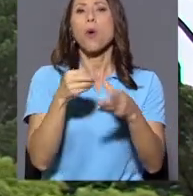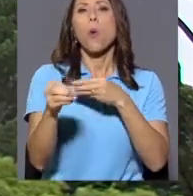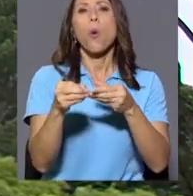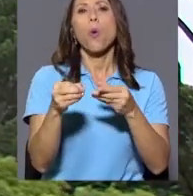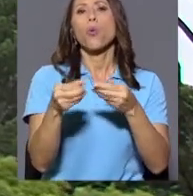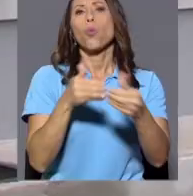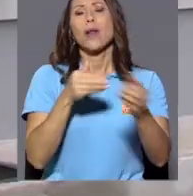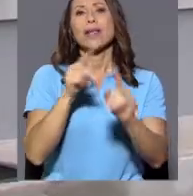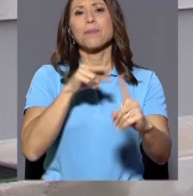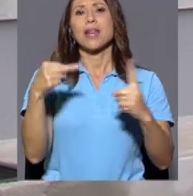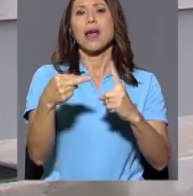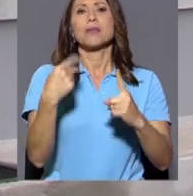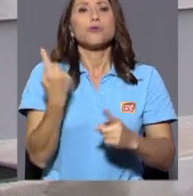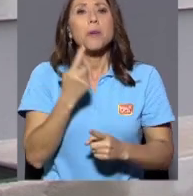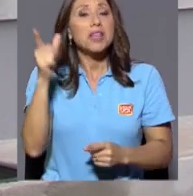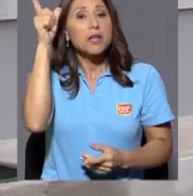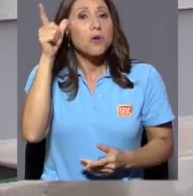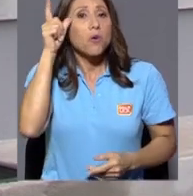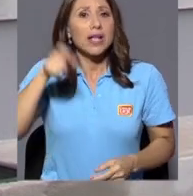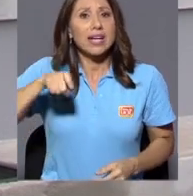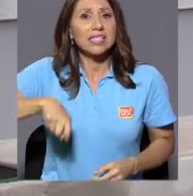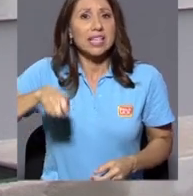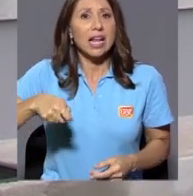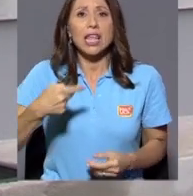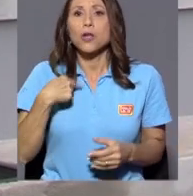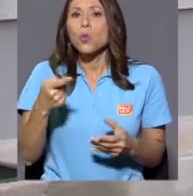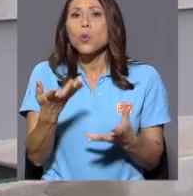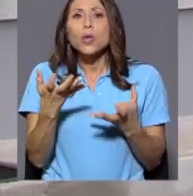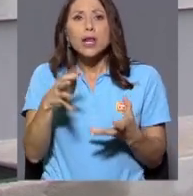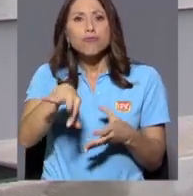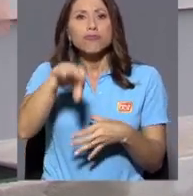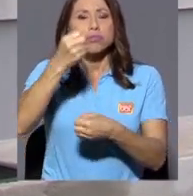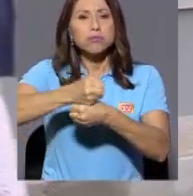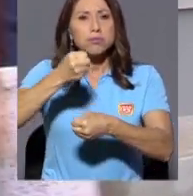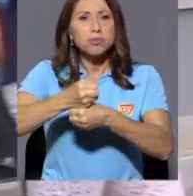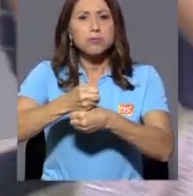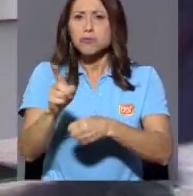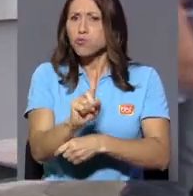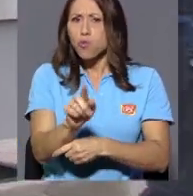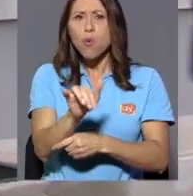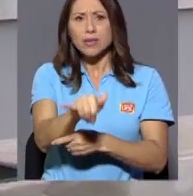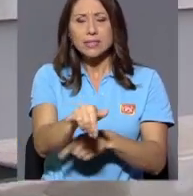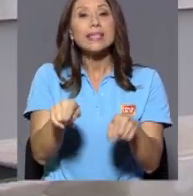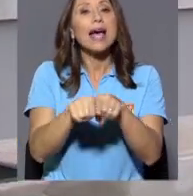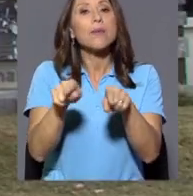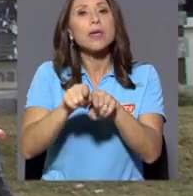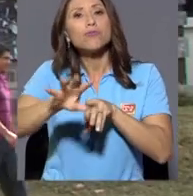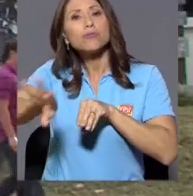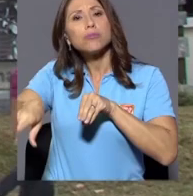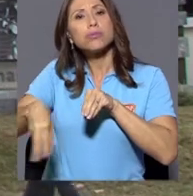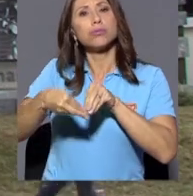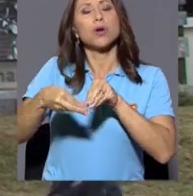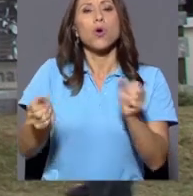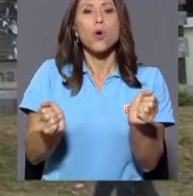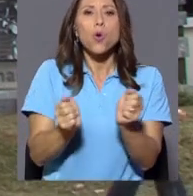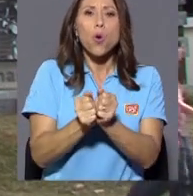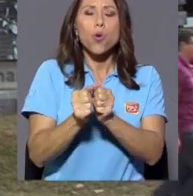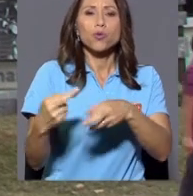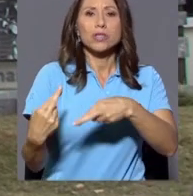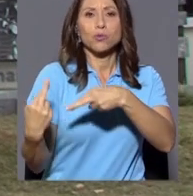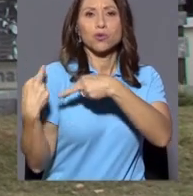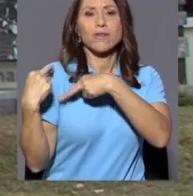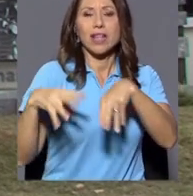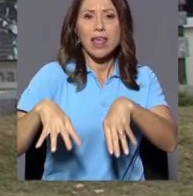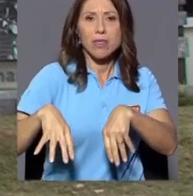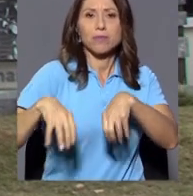la mirada lógica necesaria de que uno quiere insertarse laboralmente sino también de ejercer con